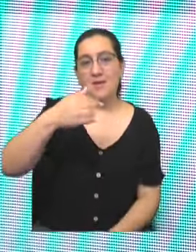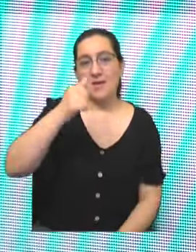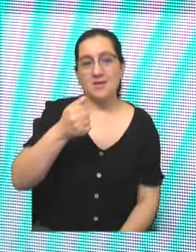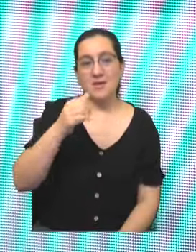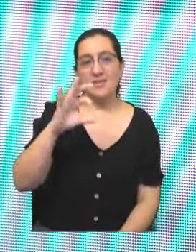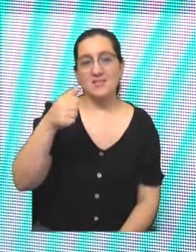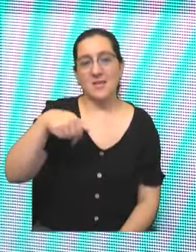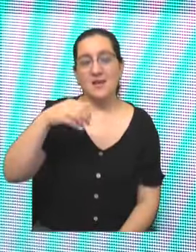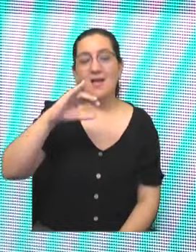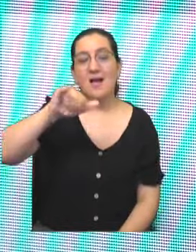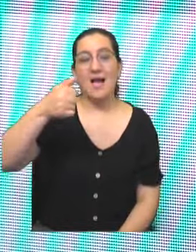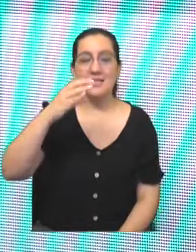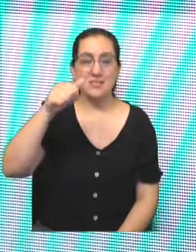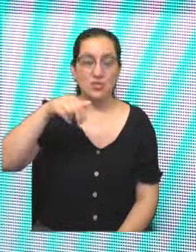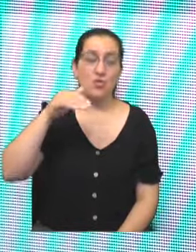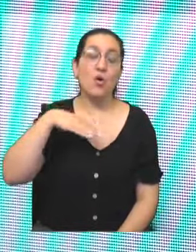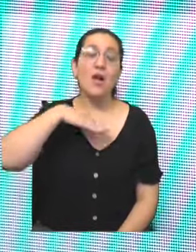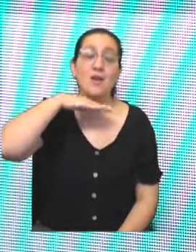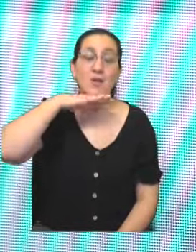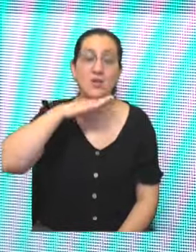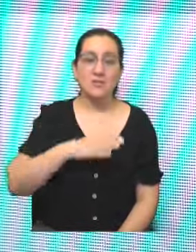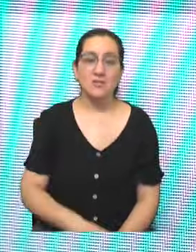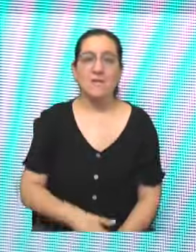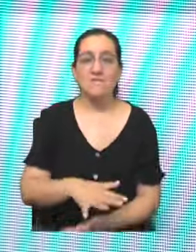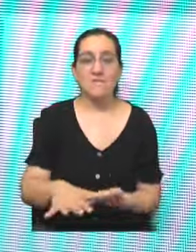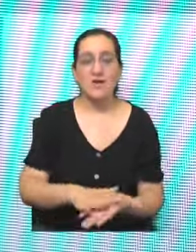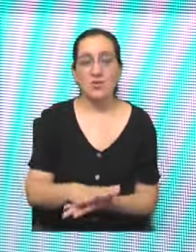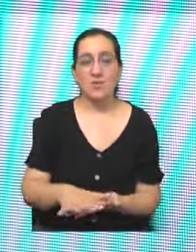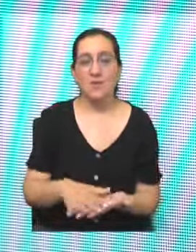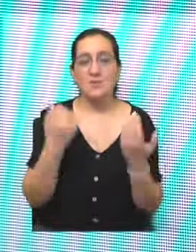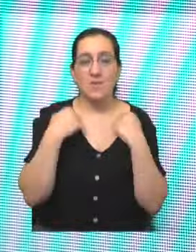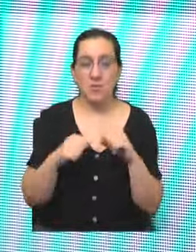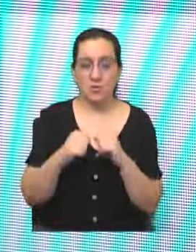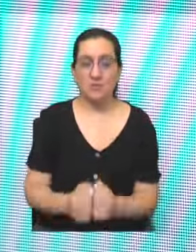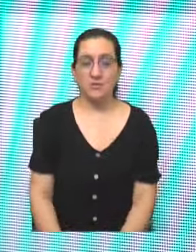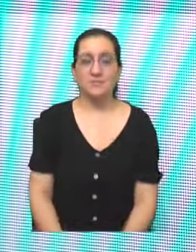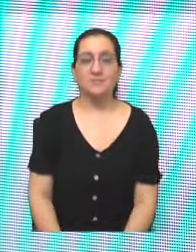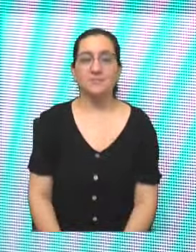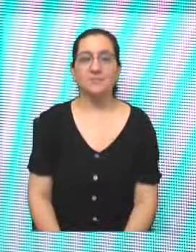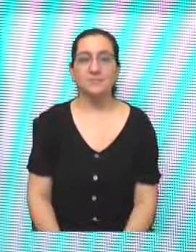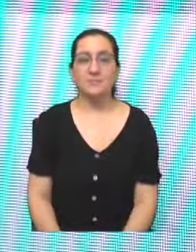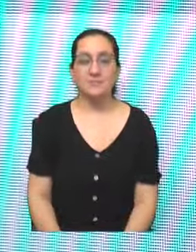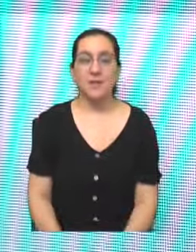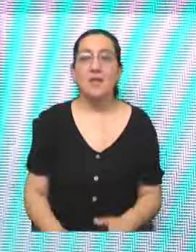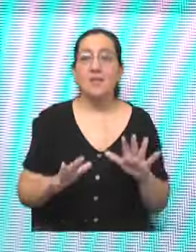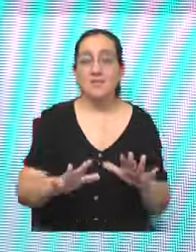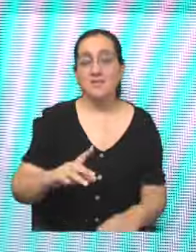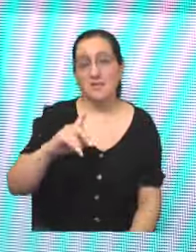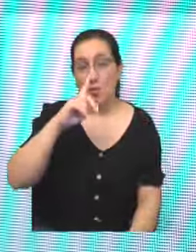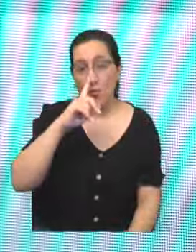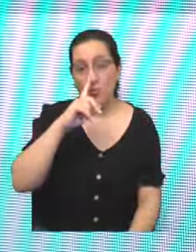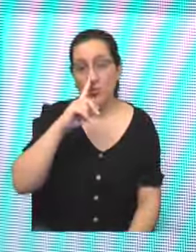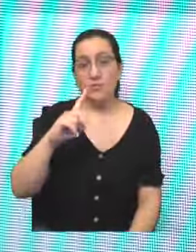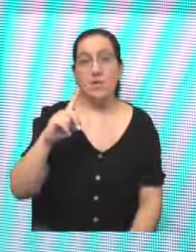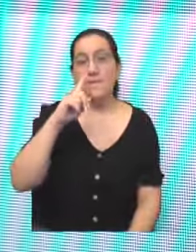Jacinto, Canelones. Estuve el otro día por ahí. Barrio Plaza de Deportes, se llama así el barrio. Mirá vos. 10 del 6 del